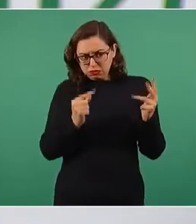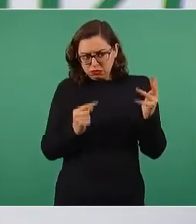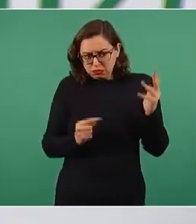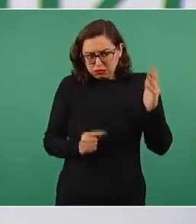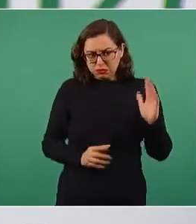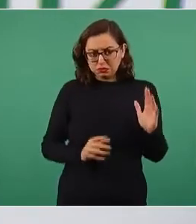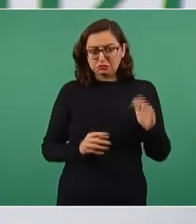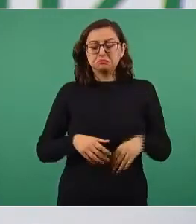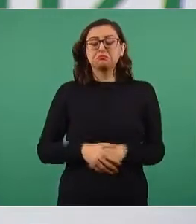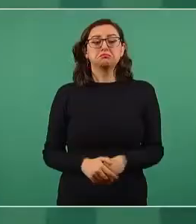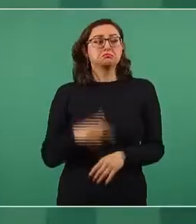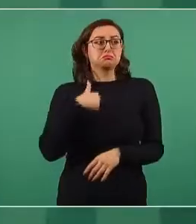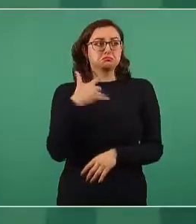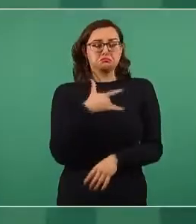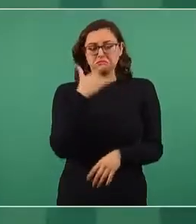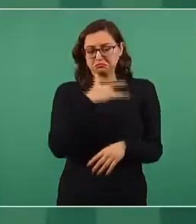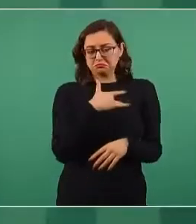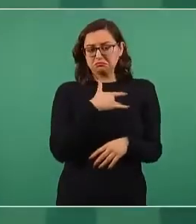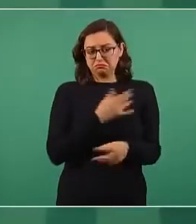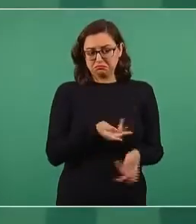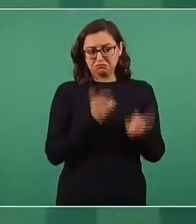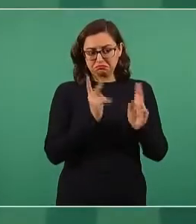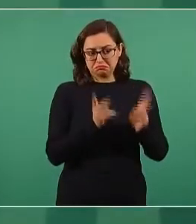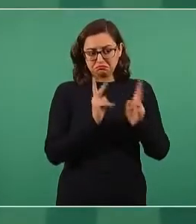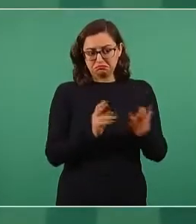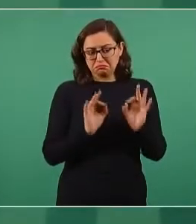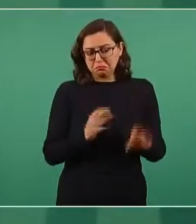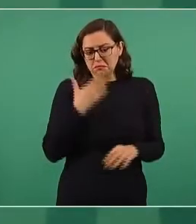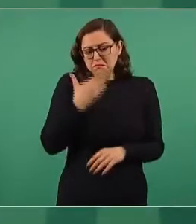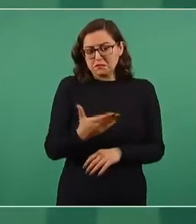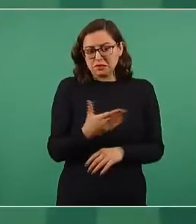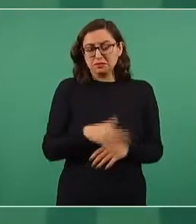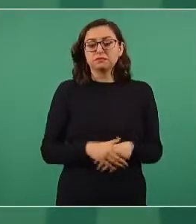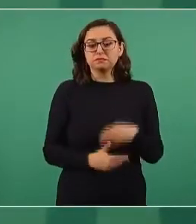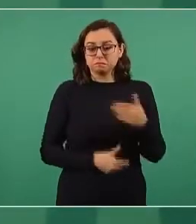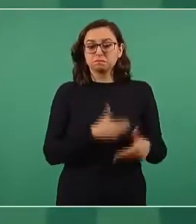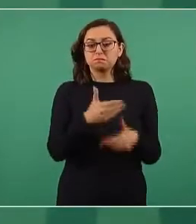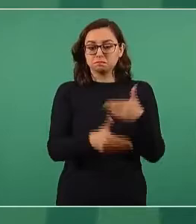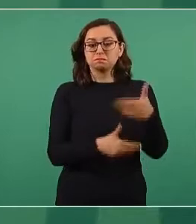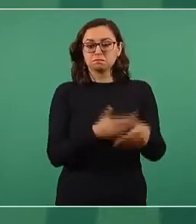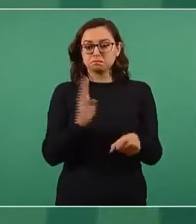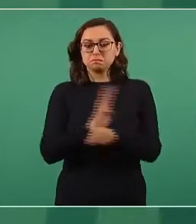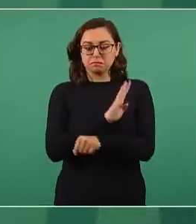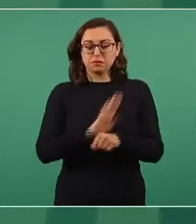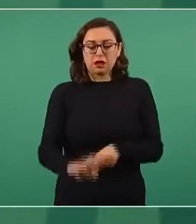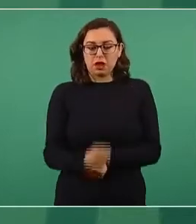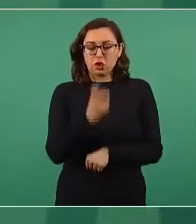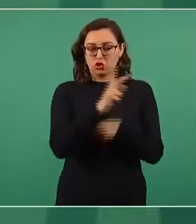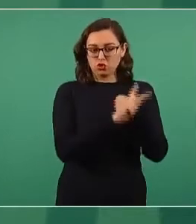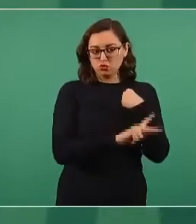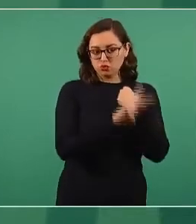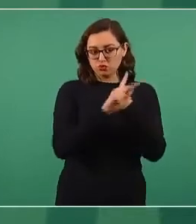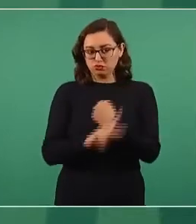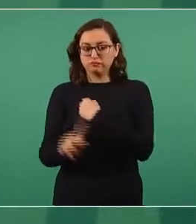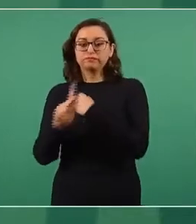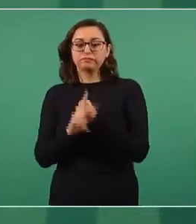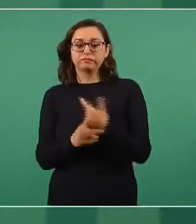creo yo que fue una conversación productiva que va a ser útil para los dos países, ese